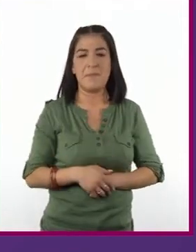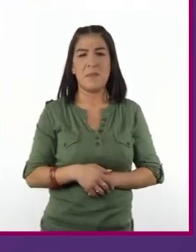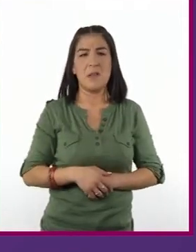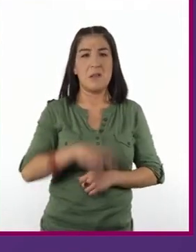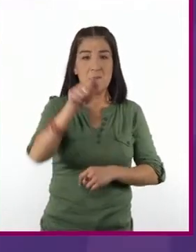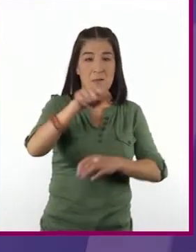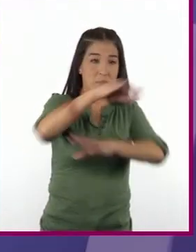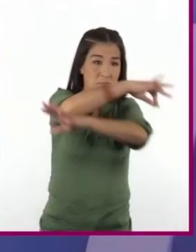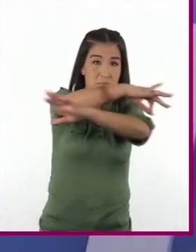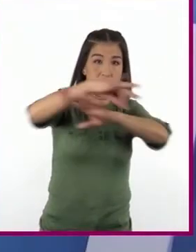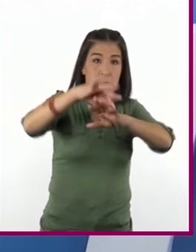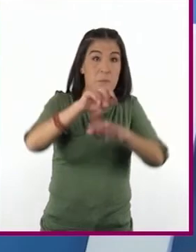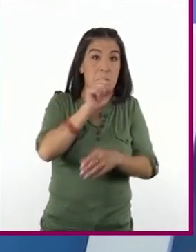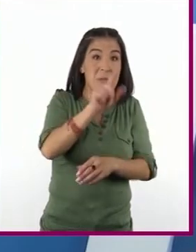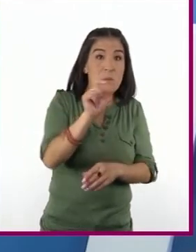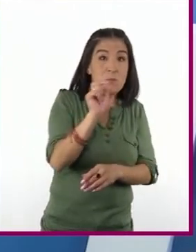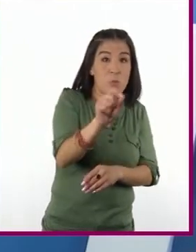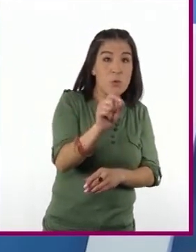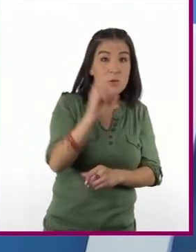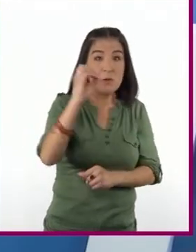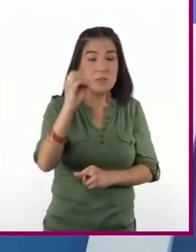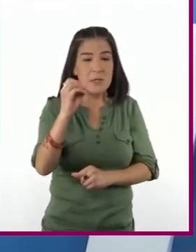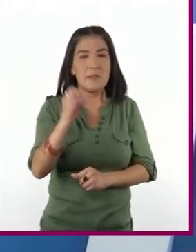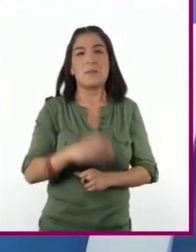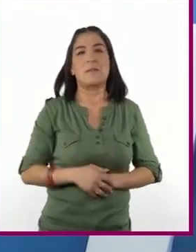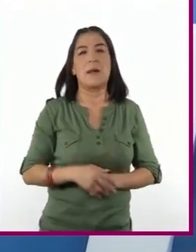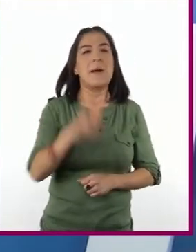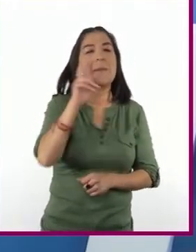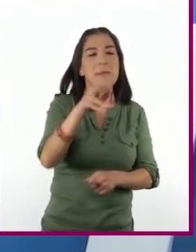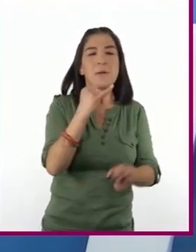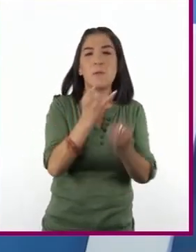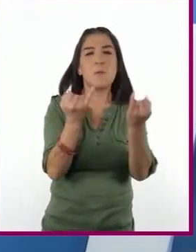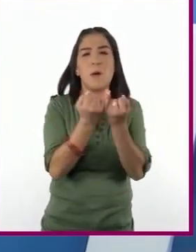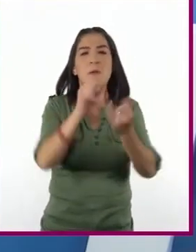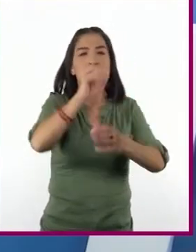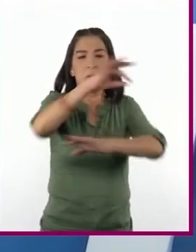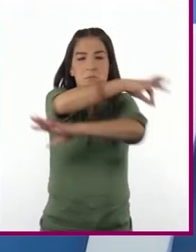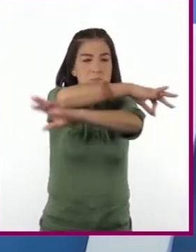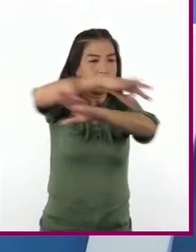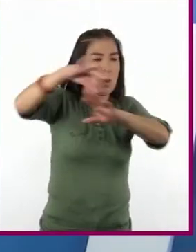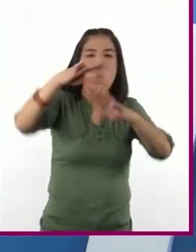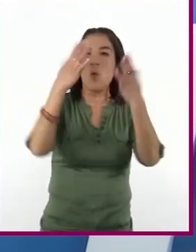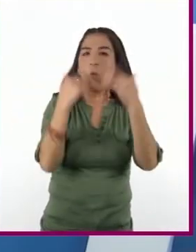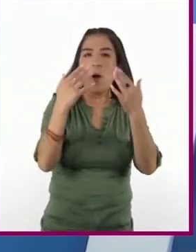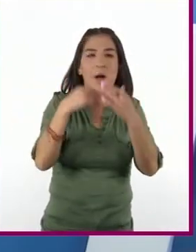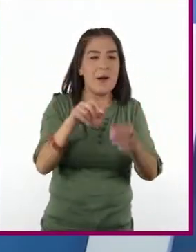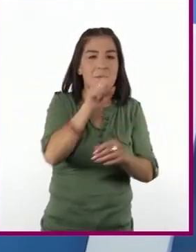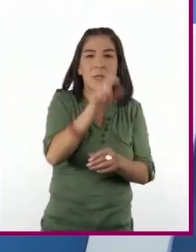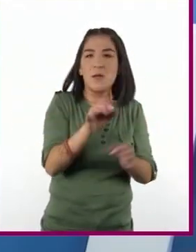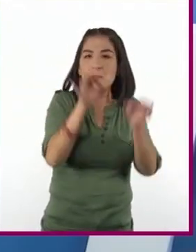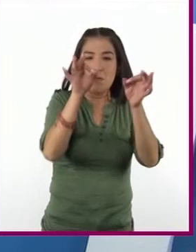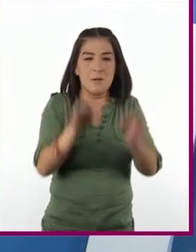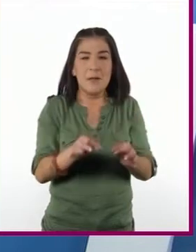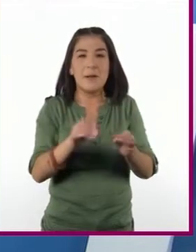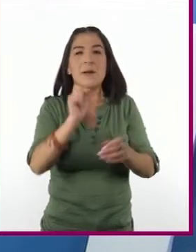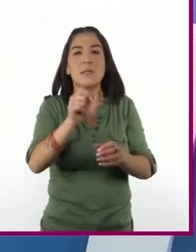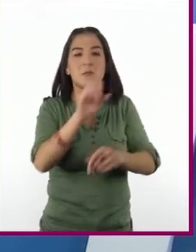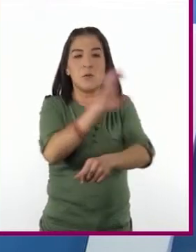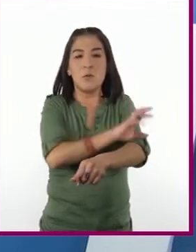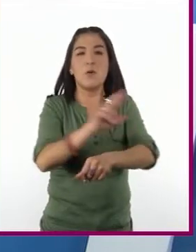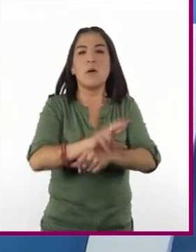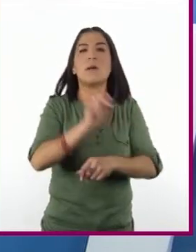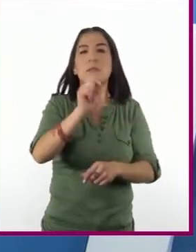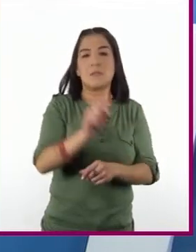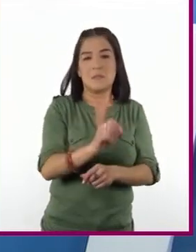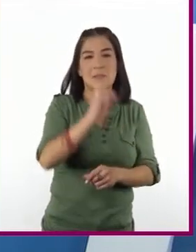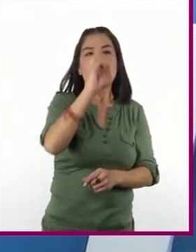por el origen? Si observamos, sigue siendo una gráfica lineal que no pasa por el origen, pasa por la coordenada 0,